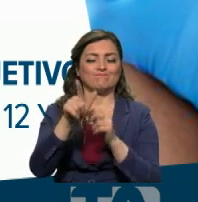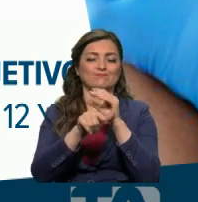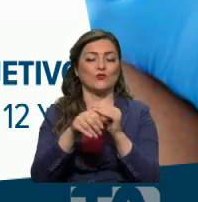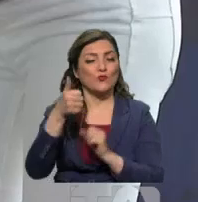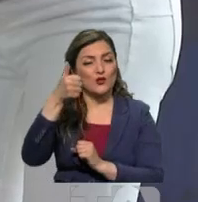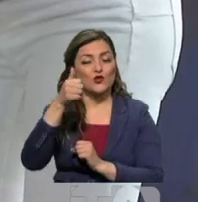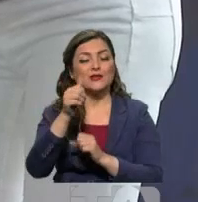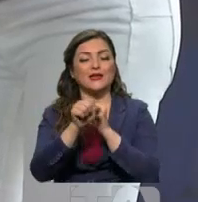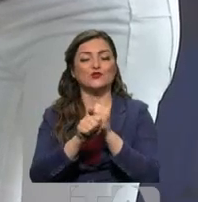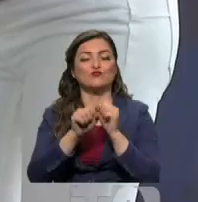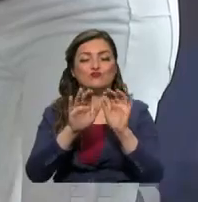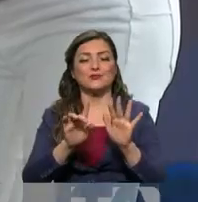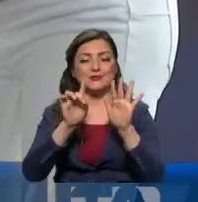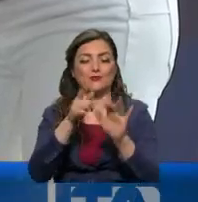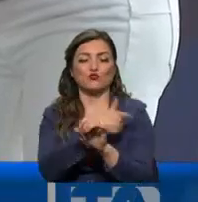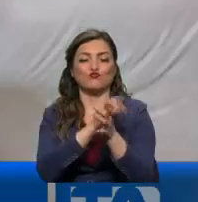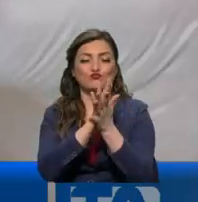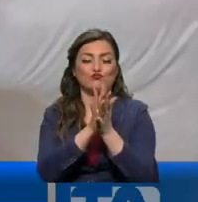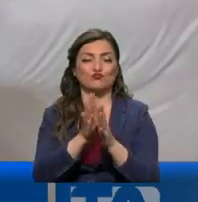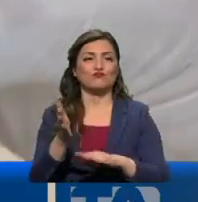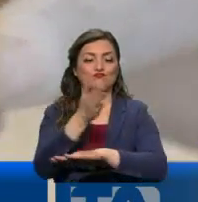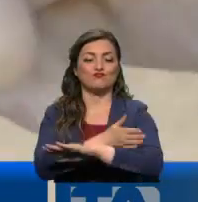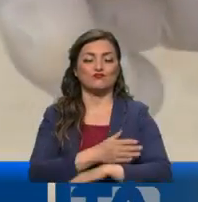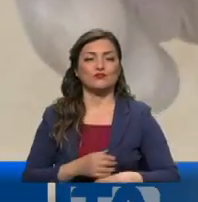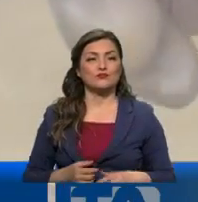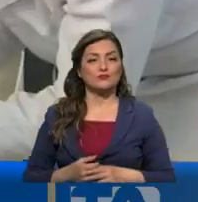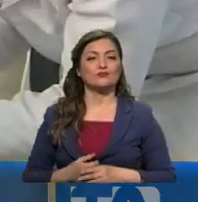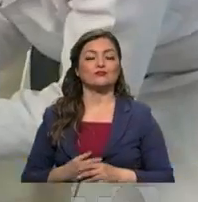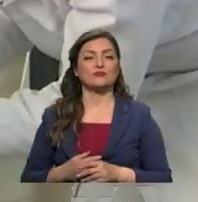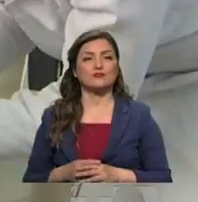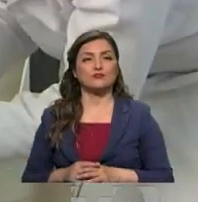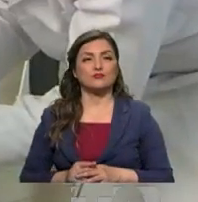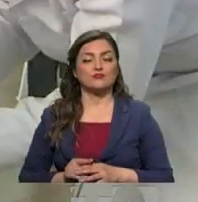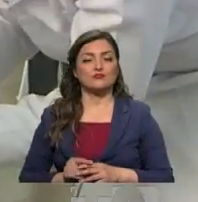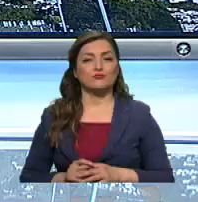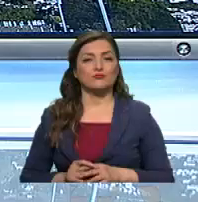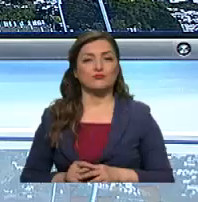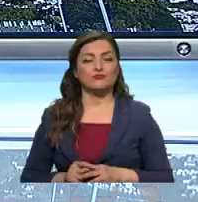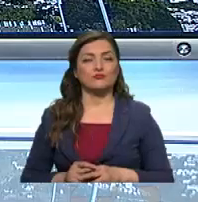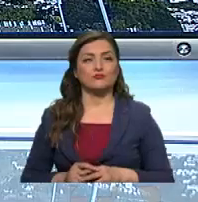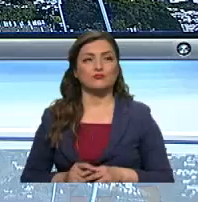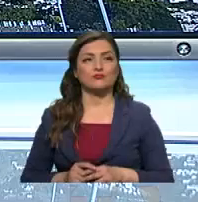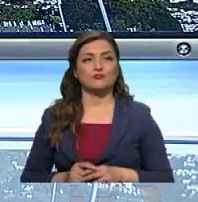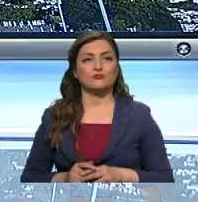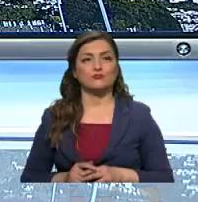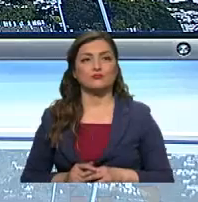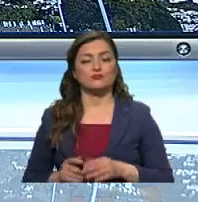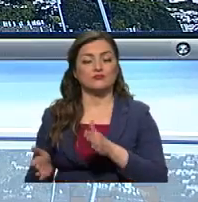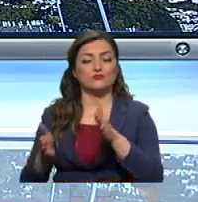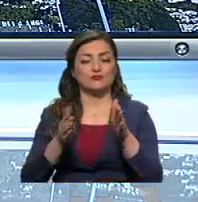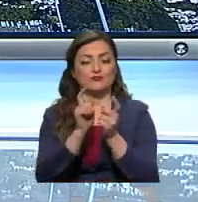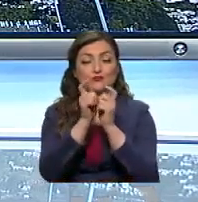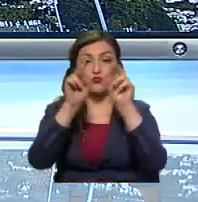mayores de 16 años que no se vacunaron en la fase anterior. Carla Cerón, 24 horas. Cambiamos de tema